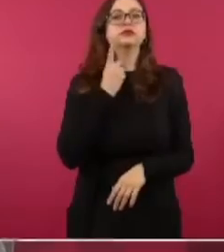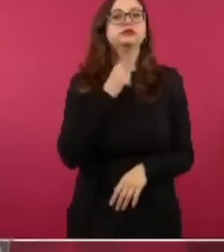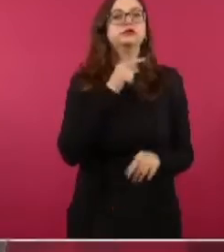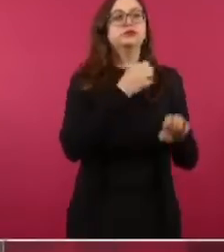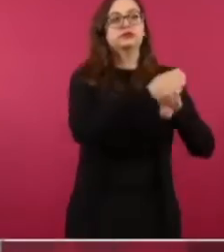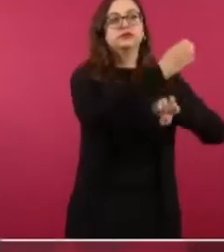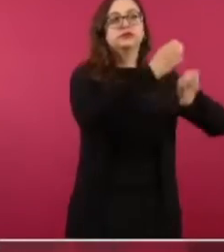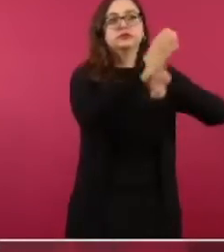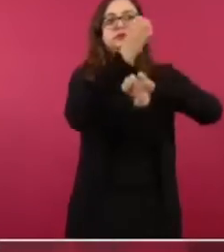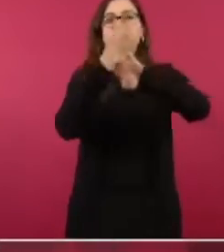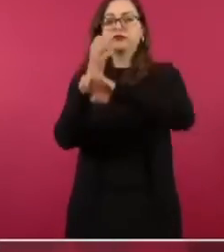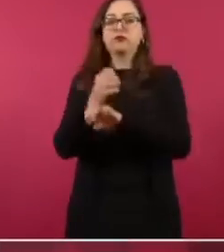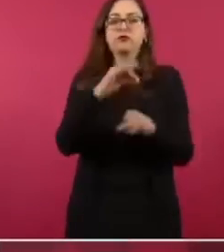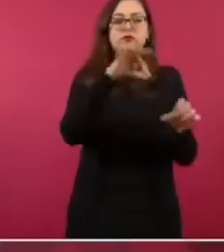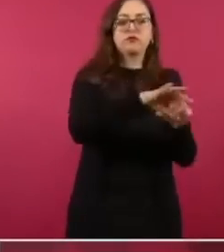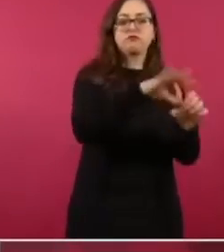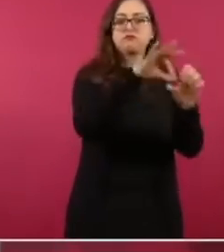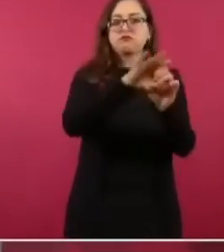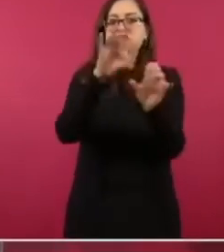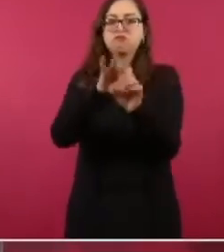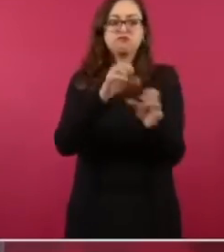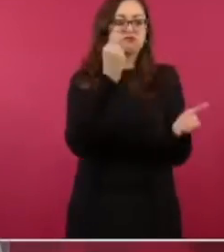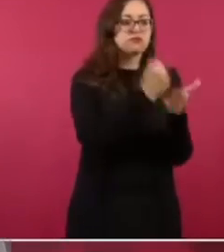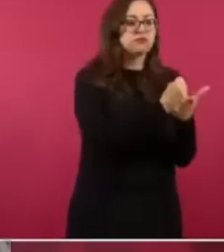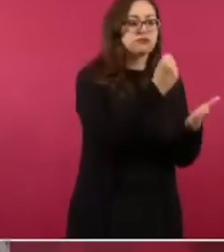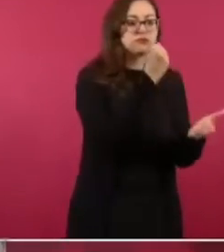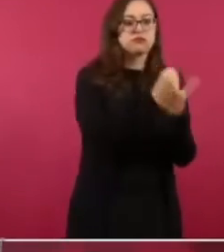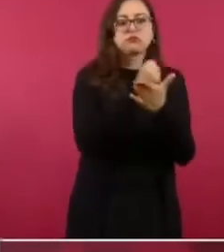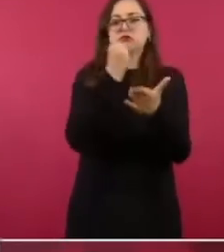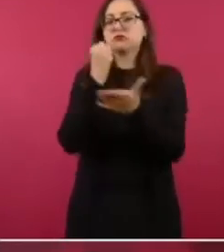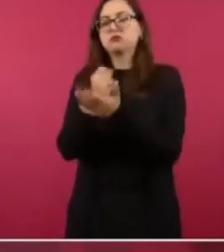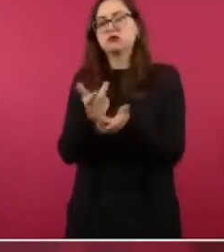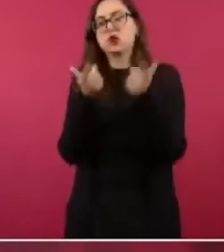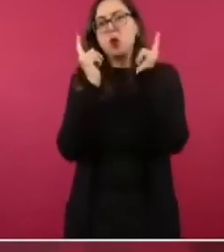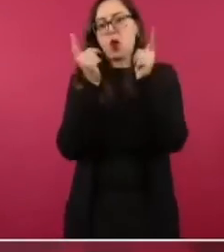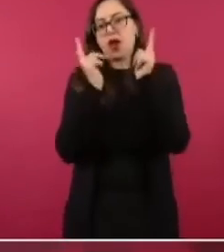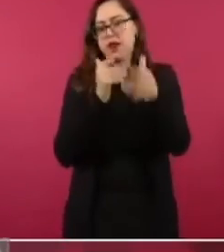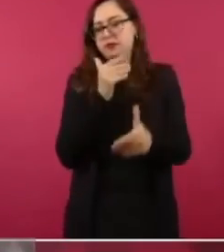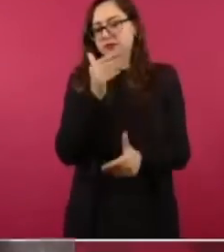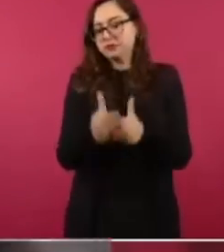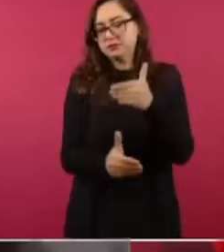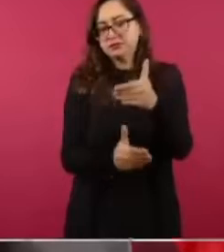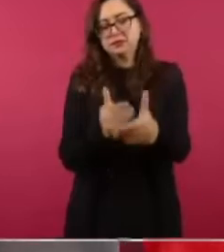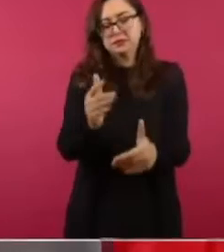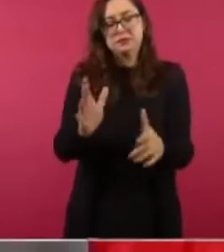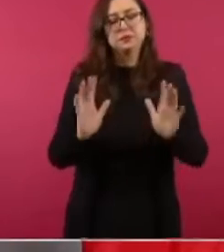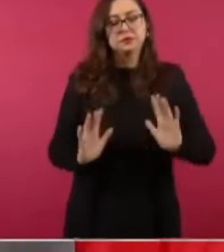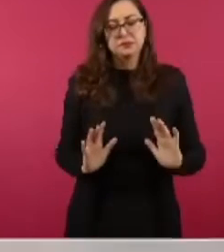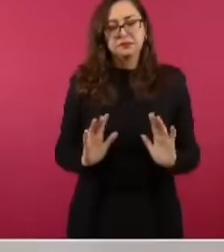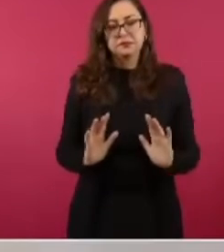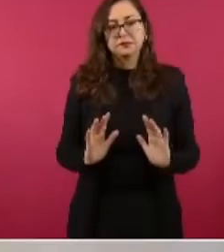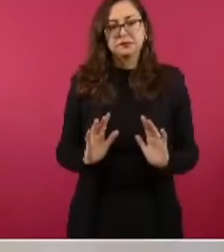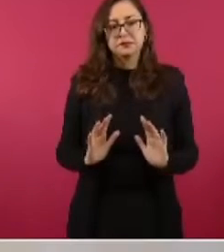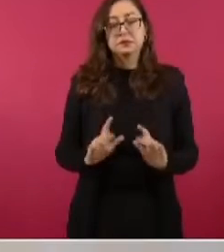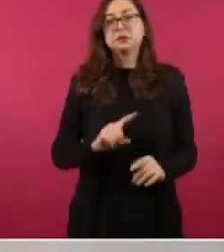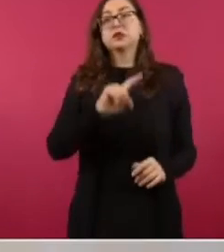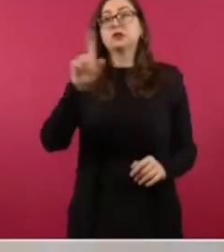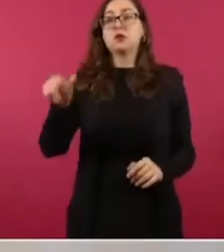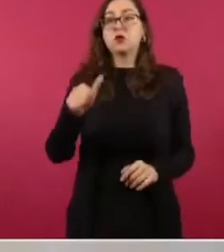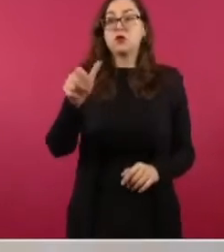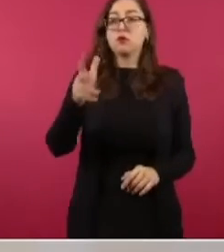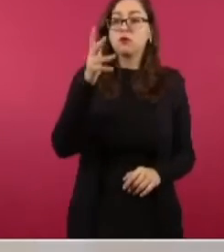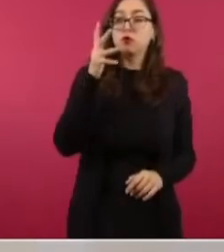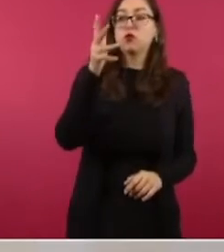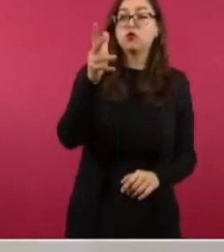en los congresos locales. Hacia adelante, yo estoy seguro que